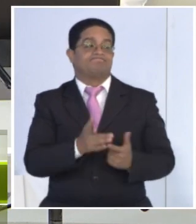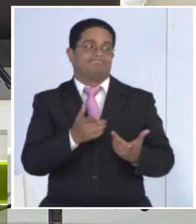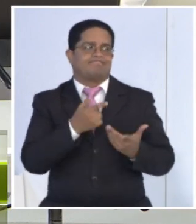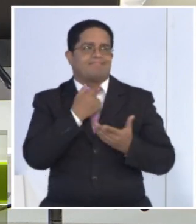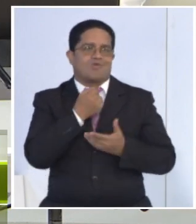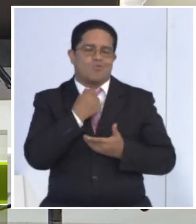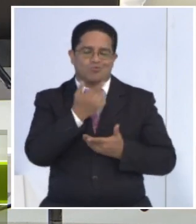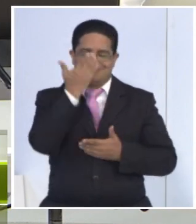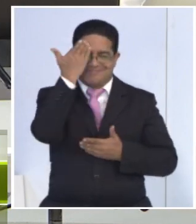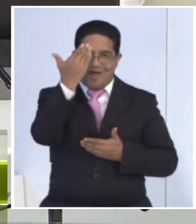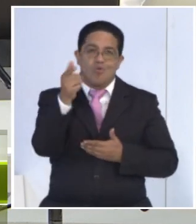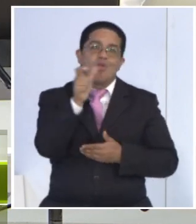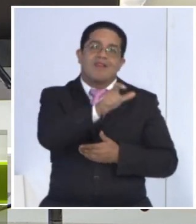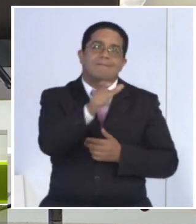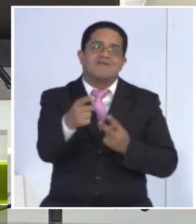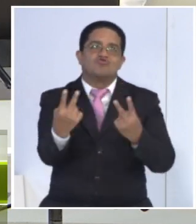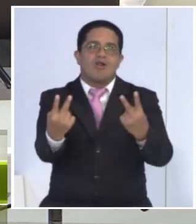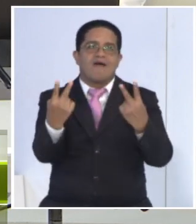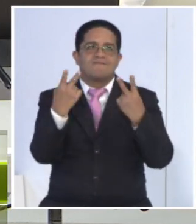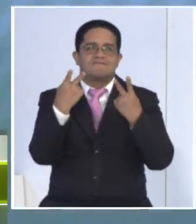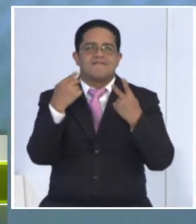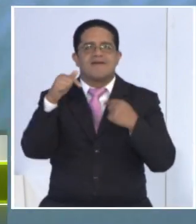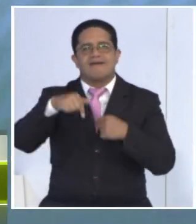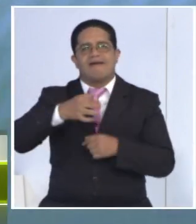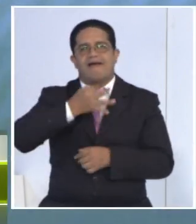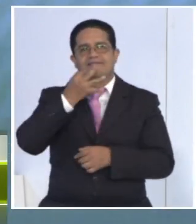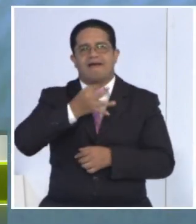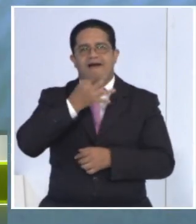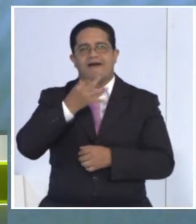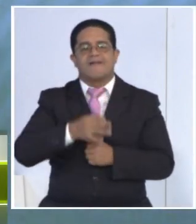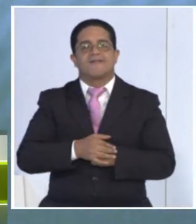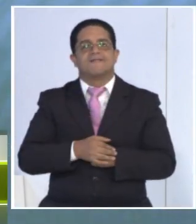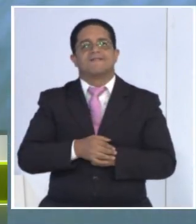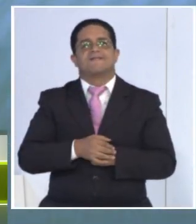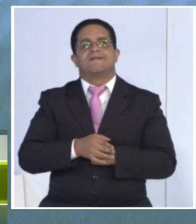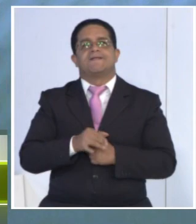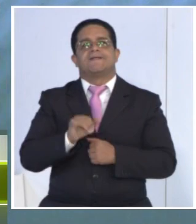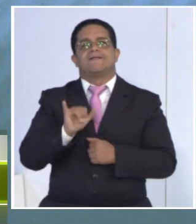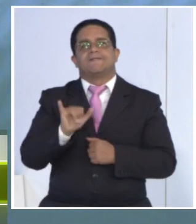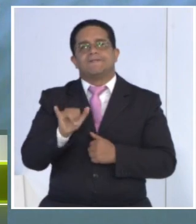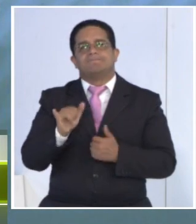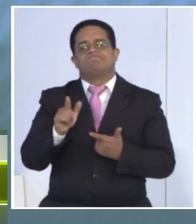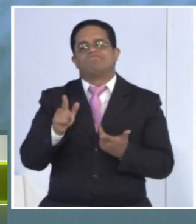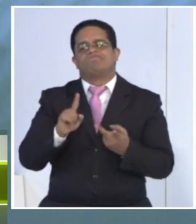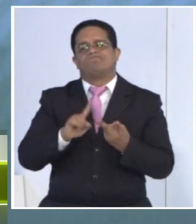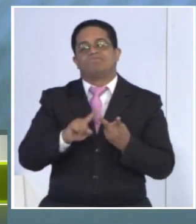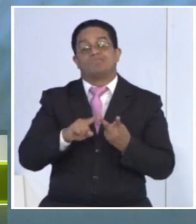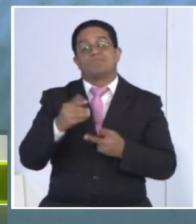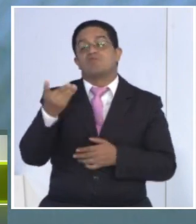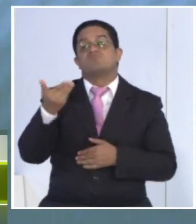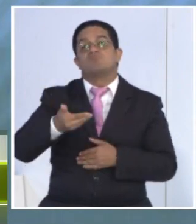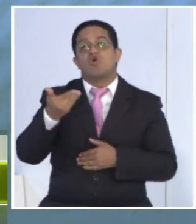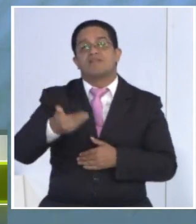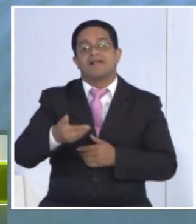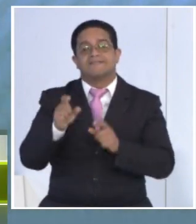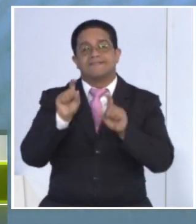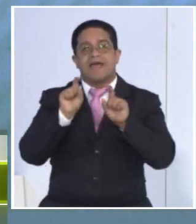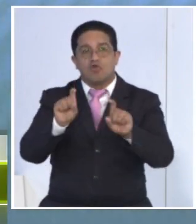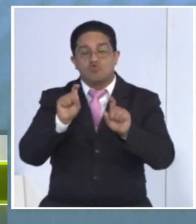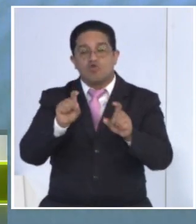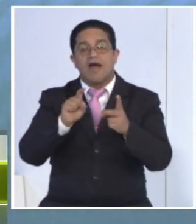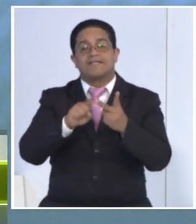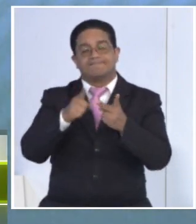a todos los que nos acompañan durante esta tarde. Y importante educar y